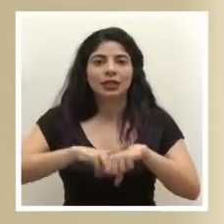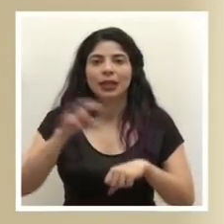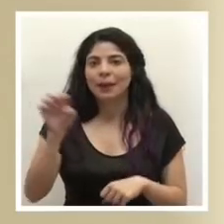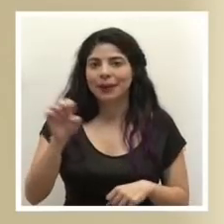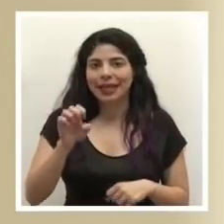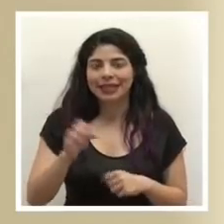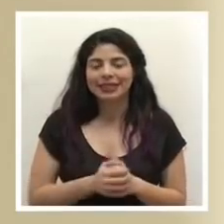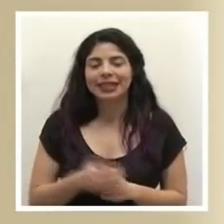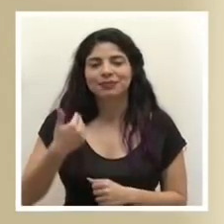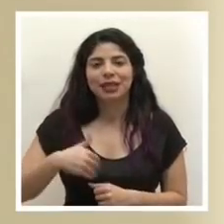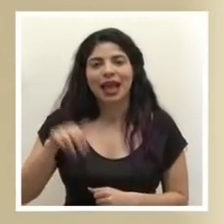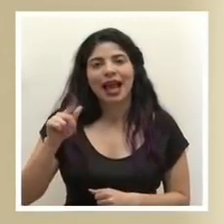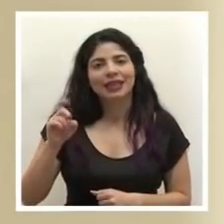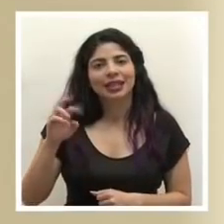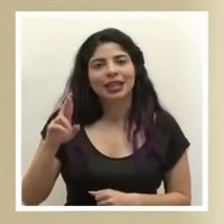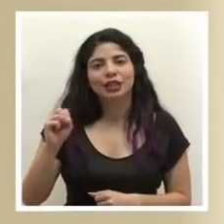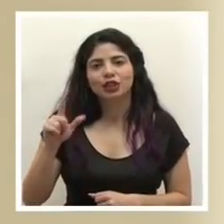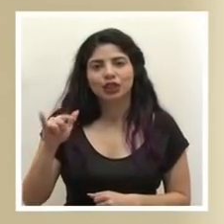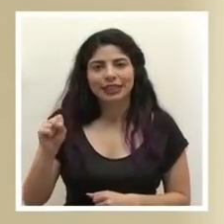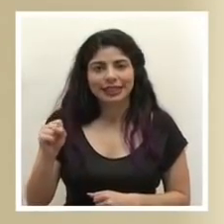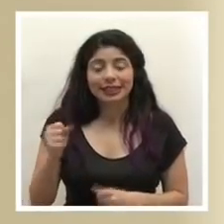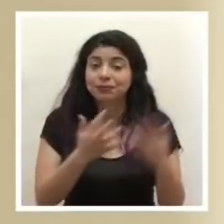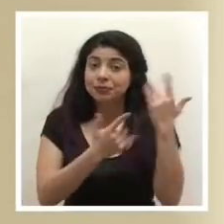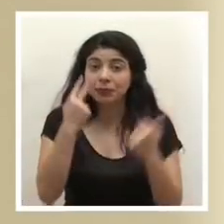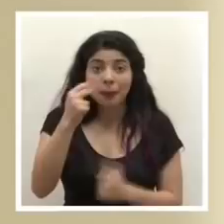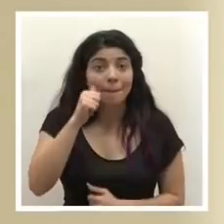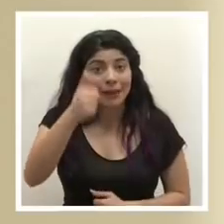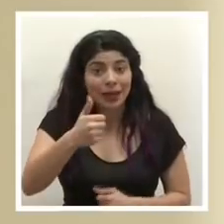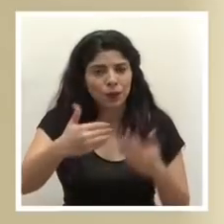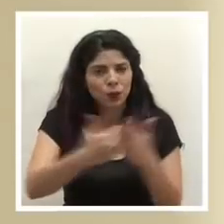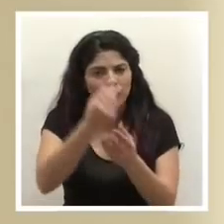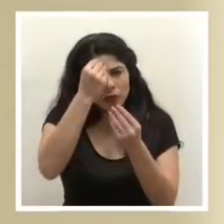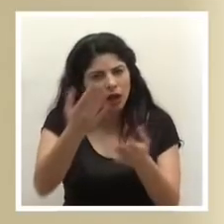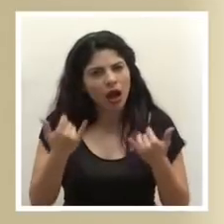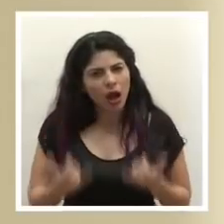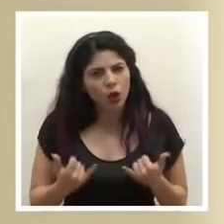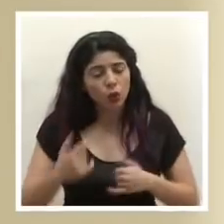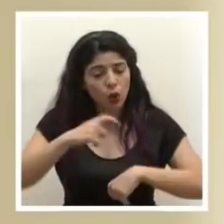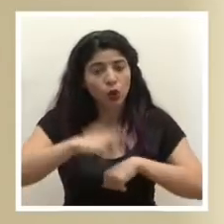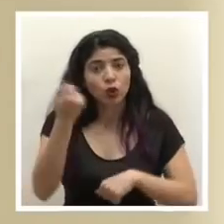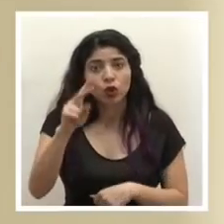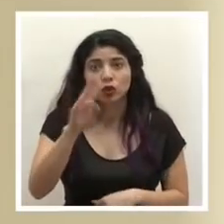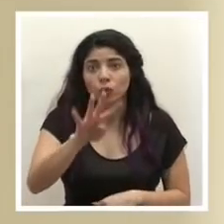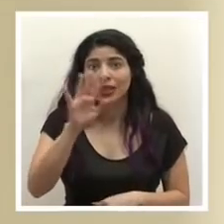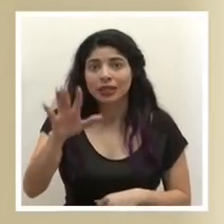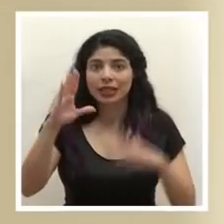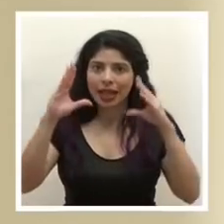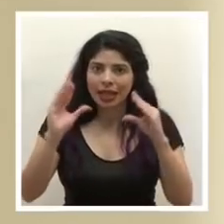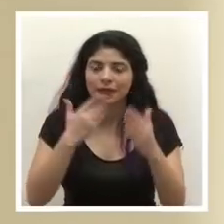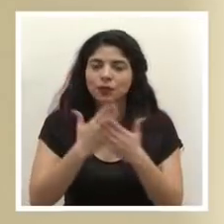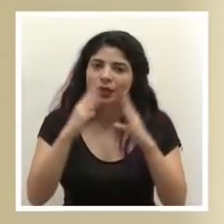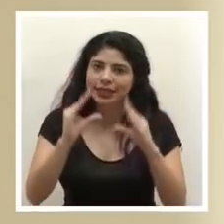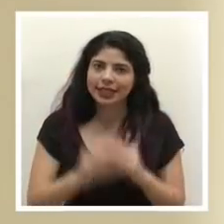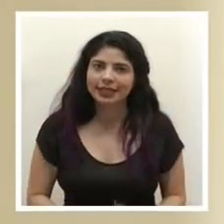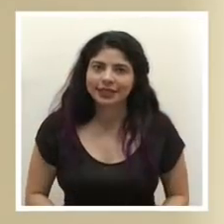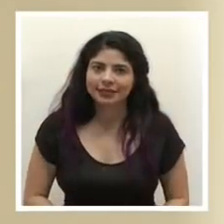emergencias el señor Alexander Solís los esperamos mañana con una nueva actualización al ser las 12.45 de la tarde muy buenas